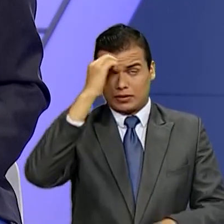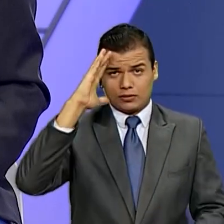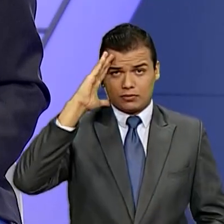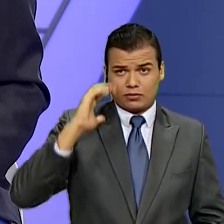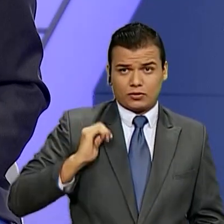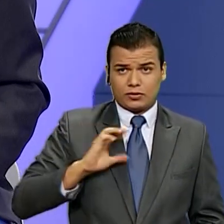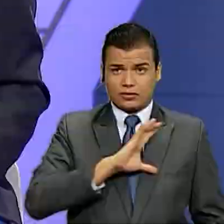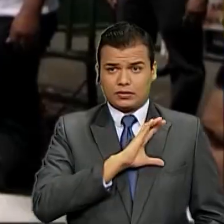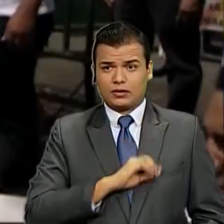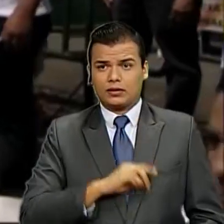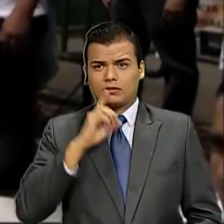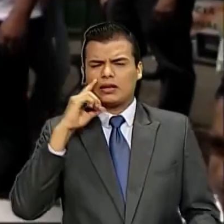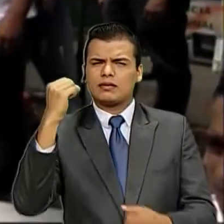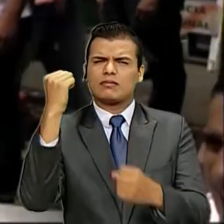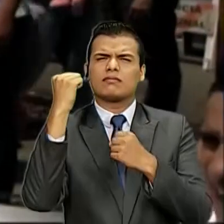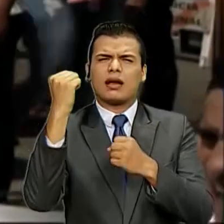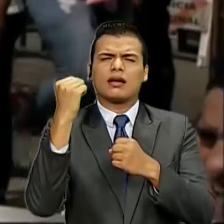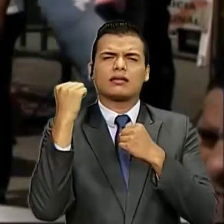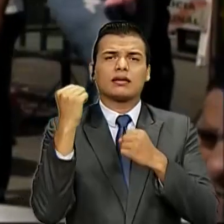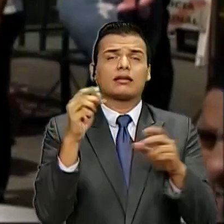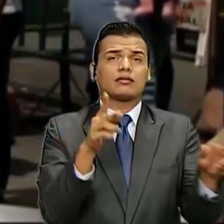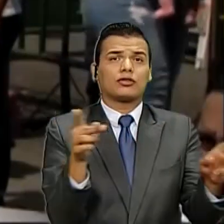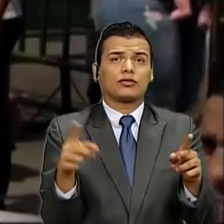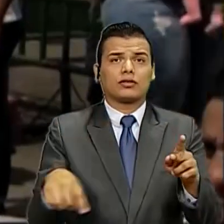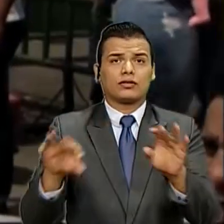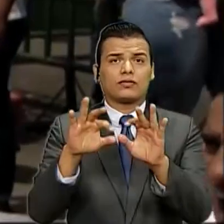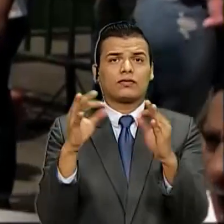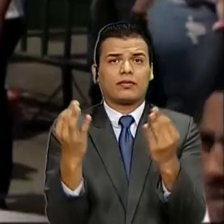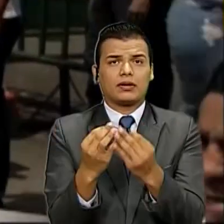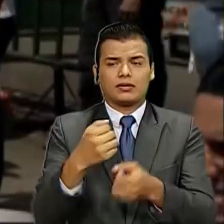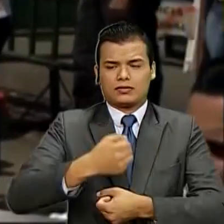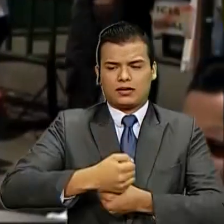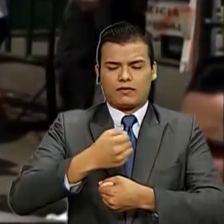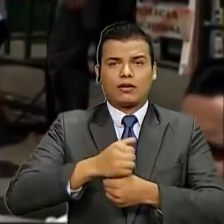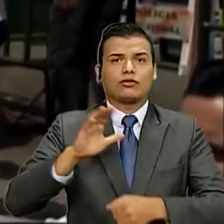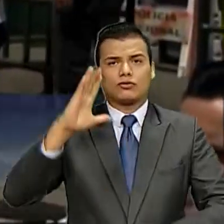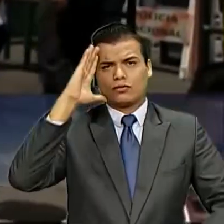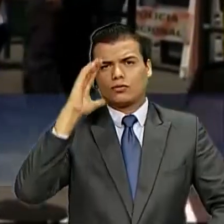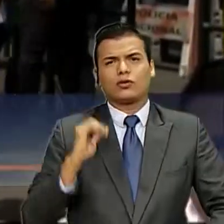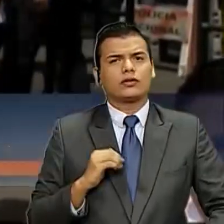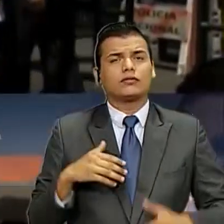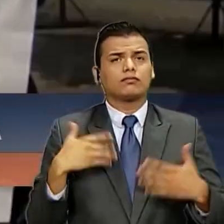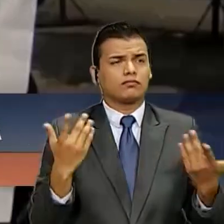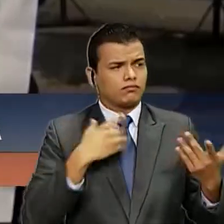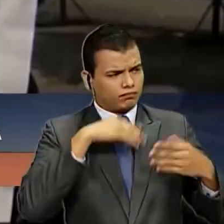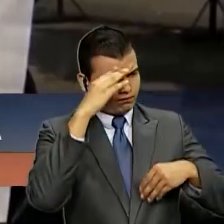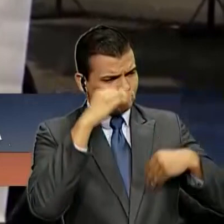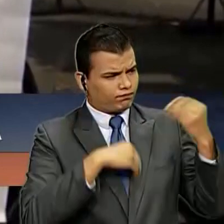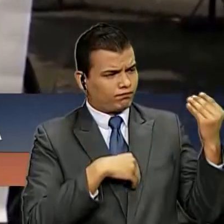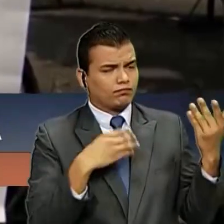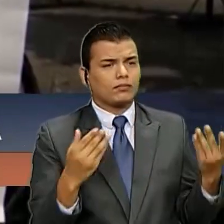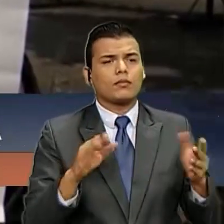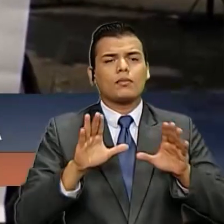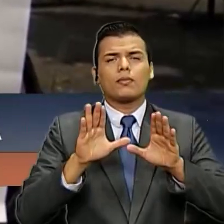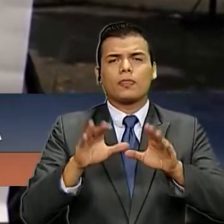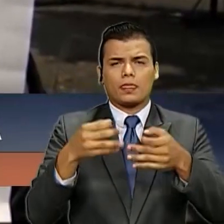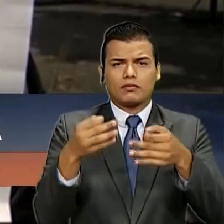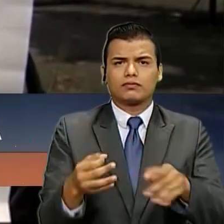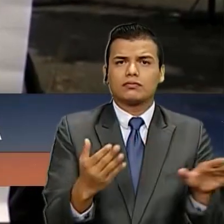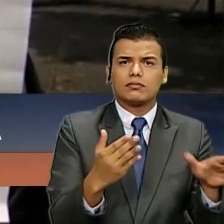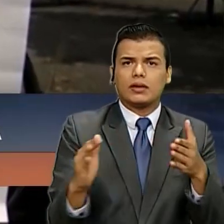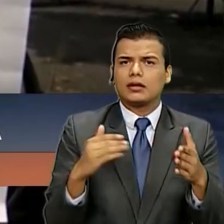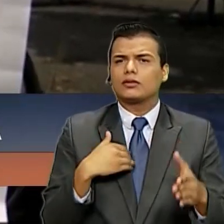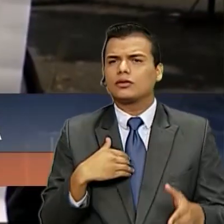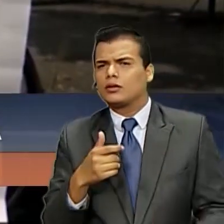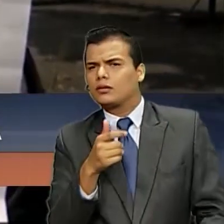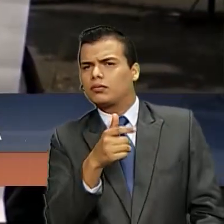se adelantó la protesta de familiares de policías activos en esta capital como señal de rechazo ante el denominado Plan